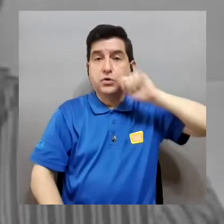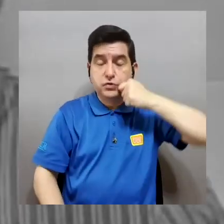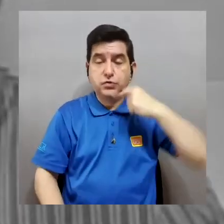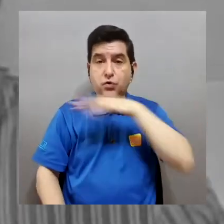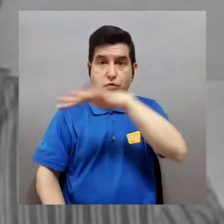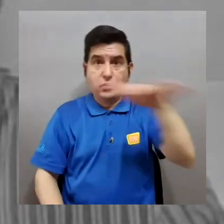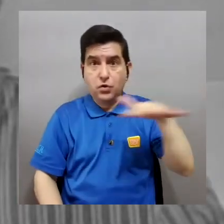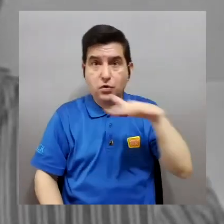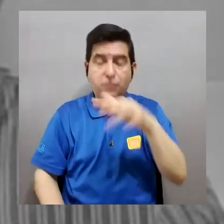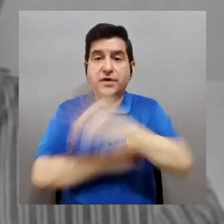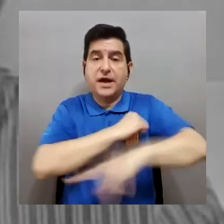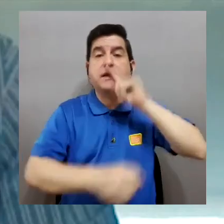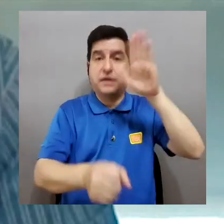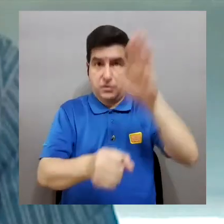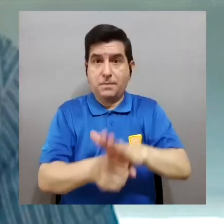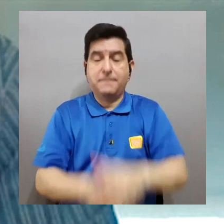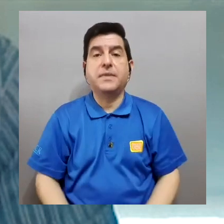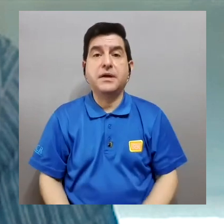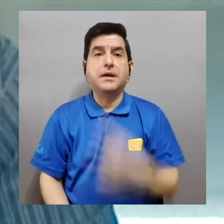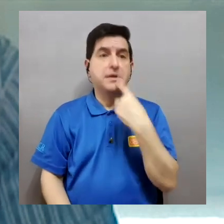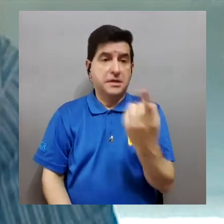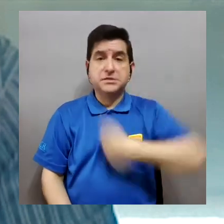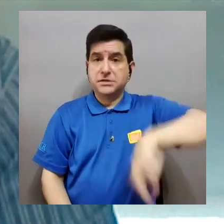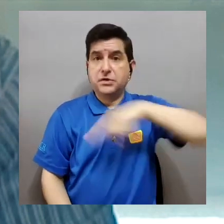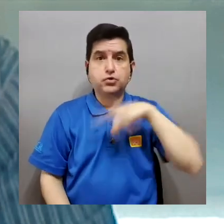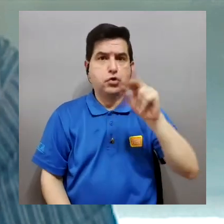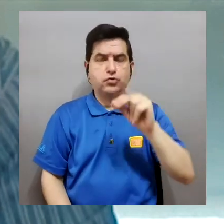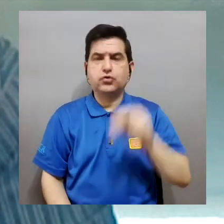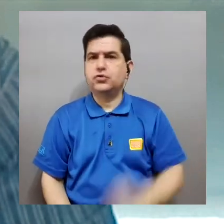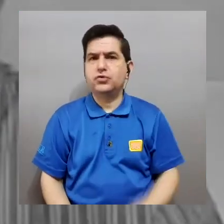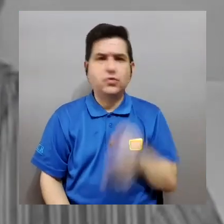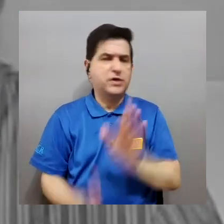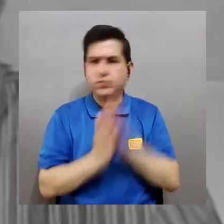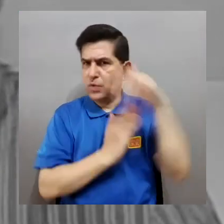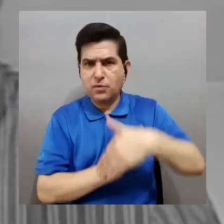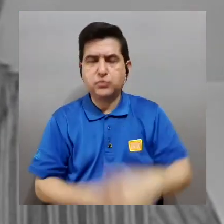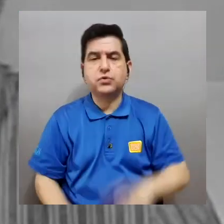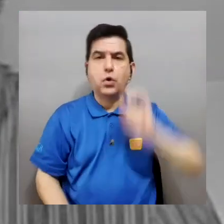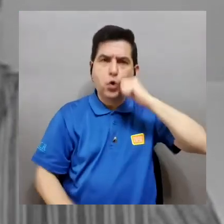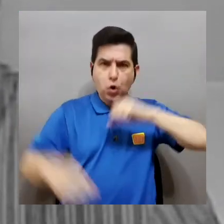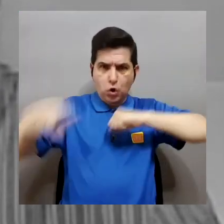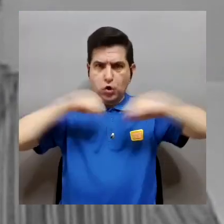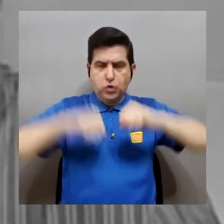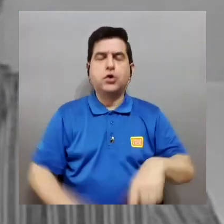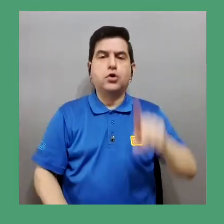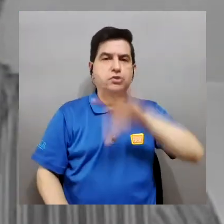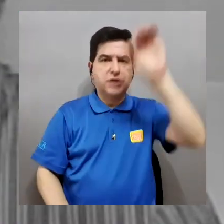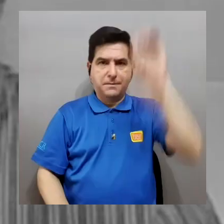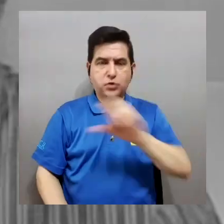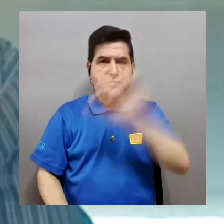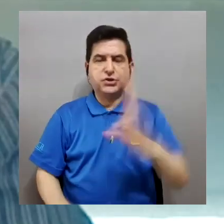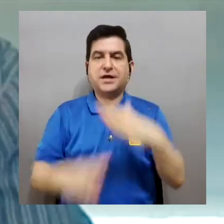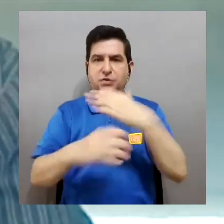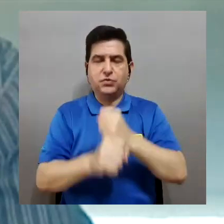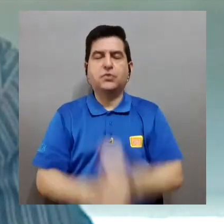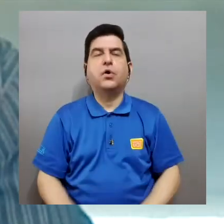la realidad del país, entonces podemos decir que no son excesivos. El código sísmico sí es creado 100% en Costa